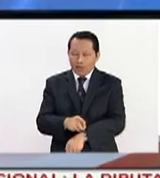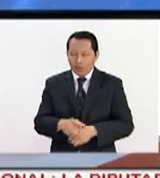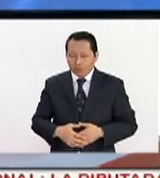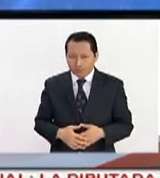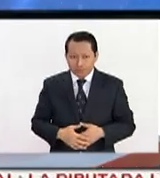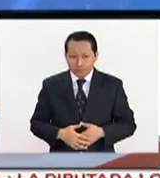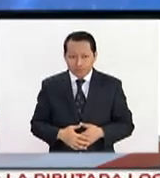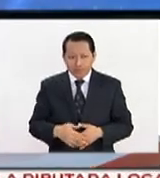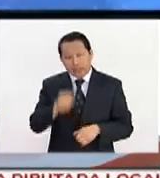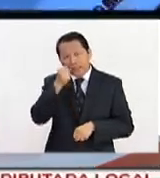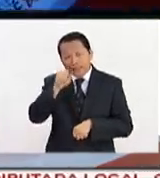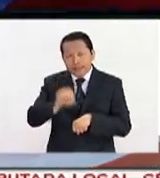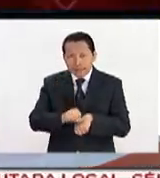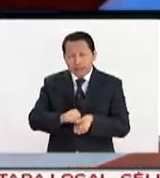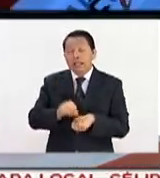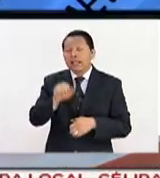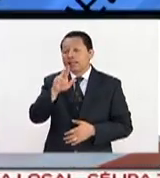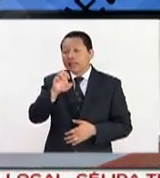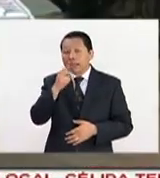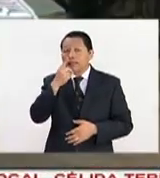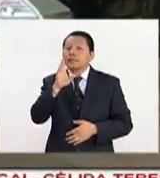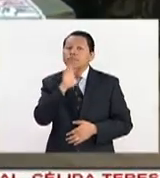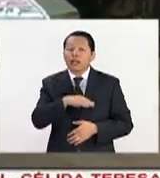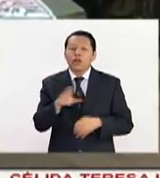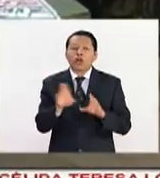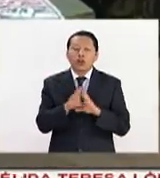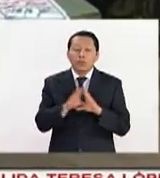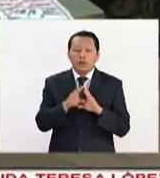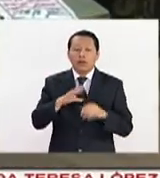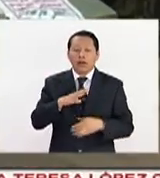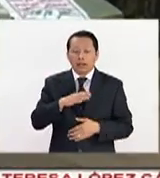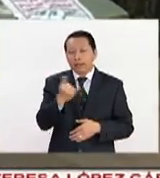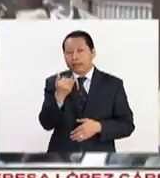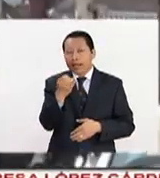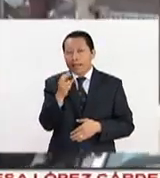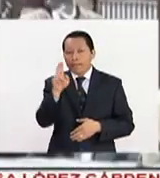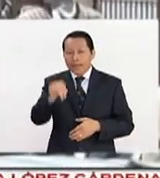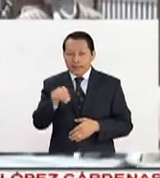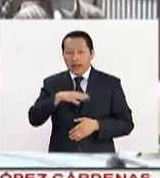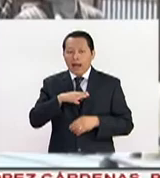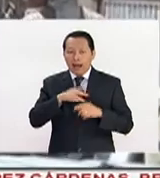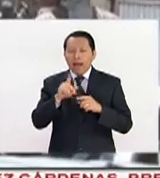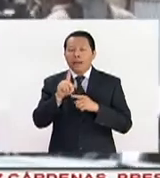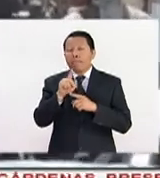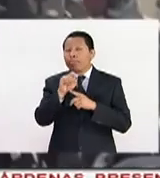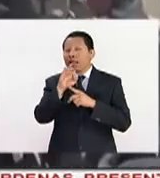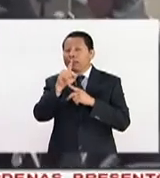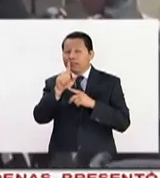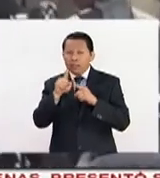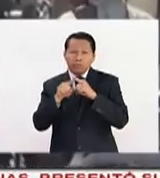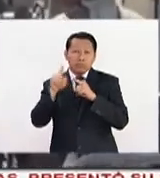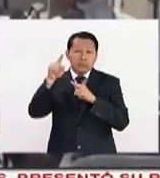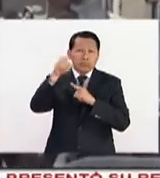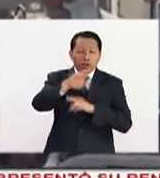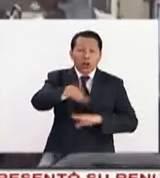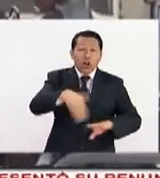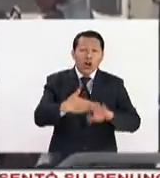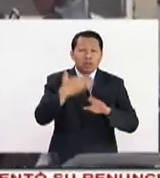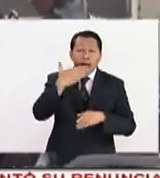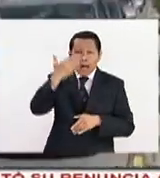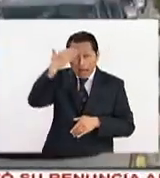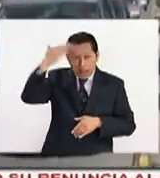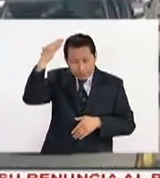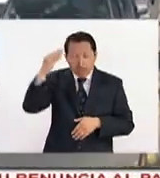La Secretaría de Relaciones Exteriores condenó el lanzamiento por parte de Yemen de un misil balístico en contra de Arabia Saudita.